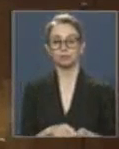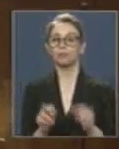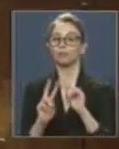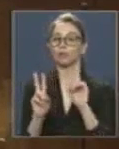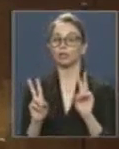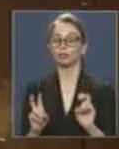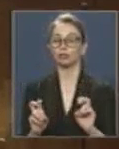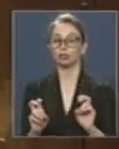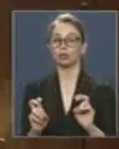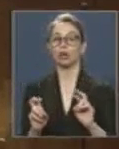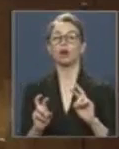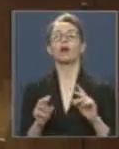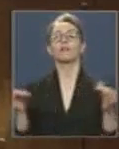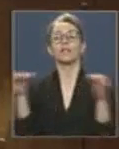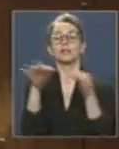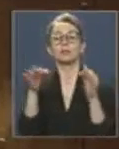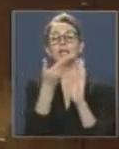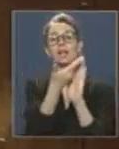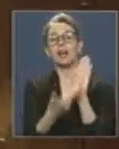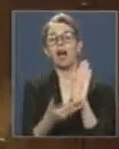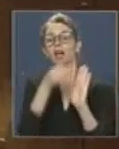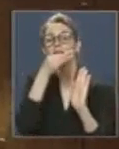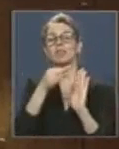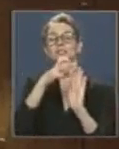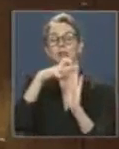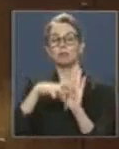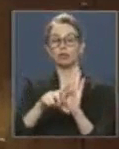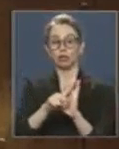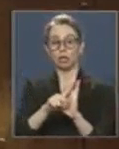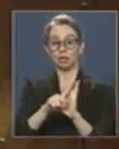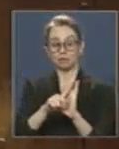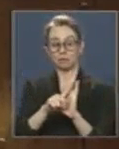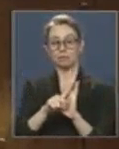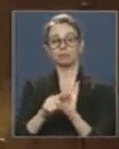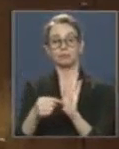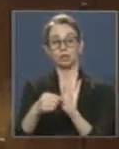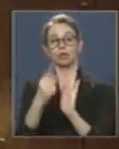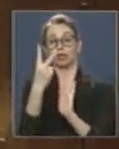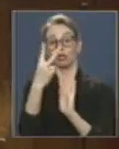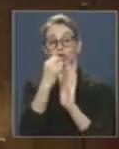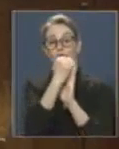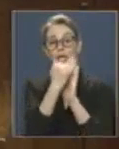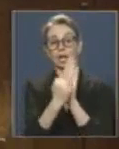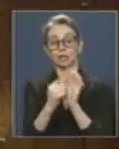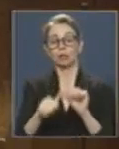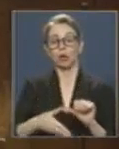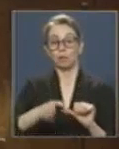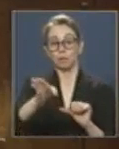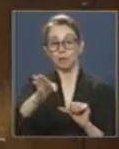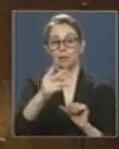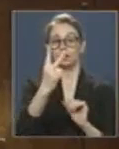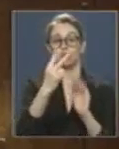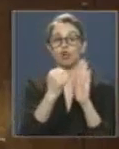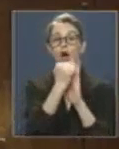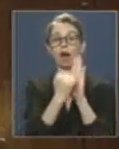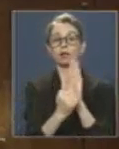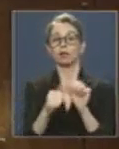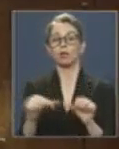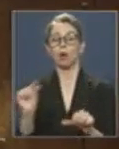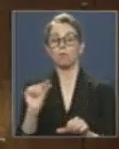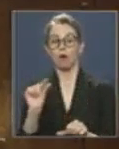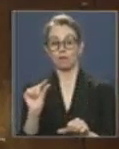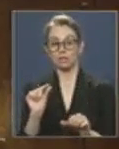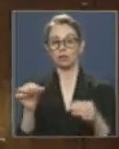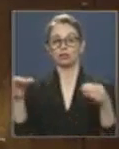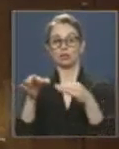Respecto de la relación descriptiva del proyecto, podemos decir que este consta de 2 artículos permanentes y 2 transitorios, según se